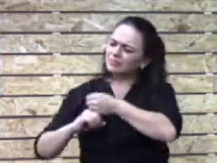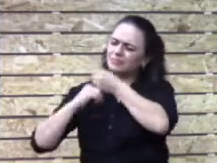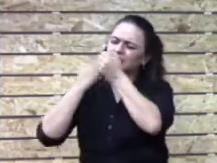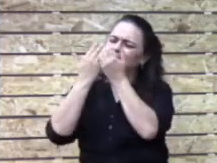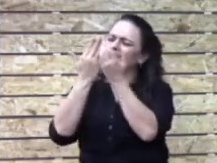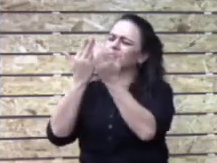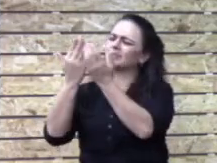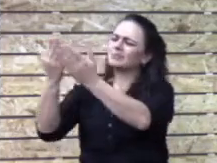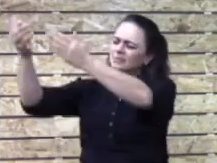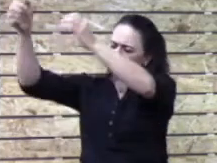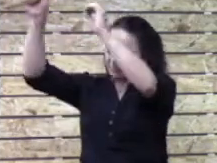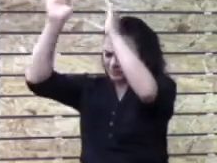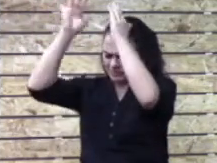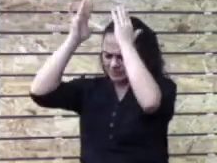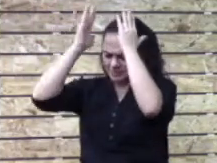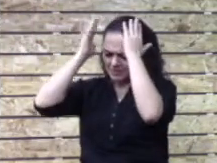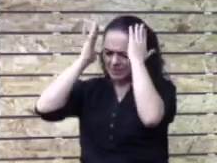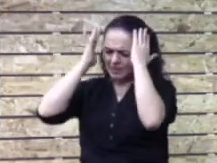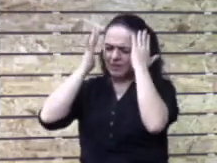descansa en ti.